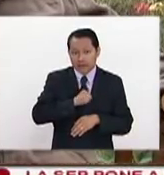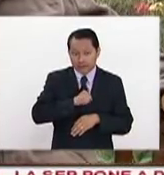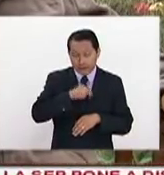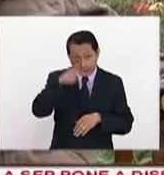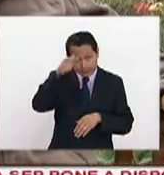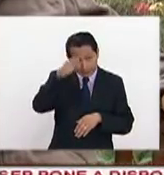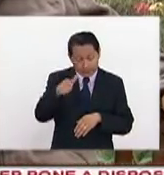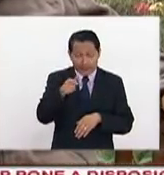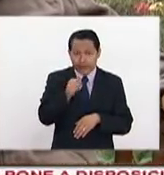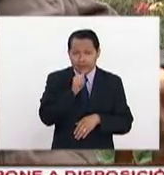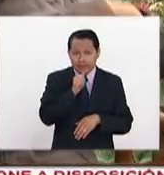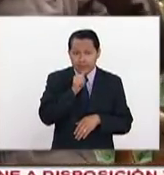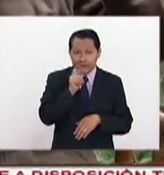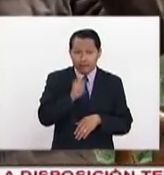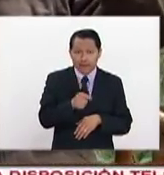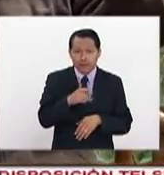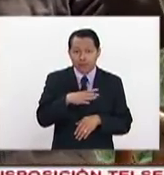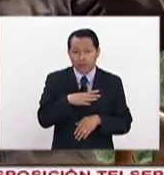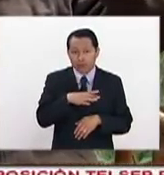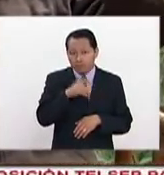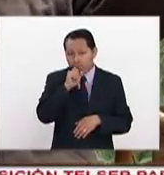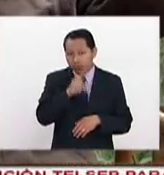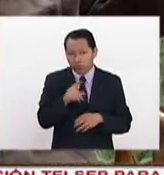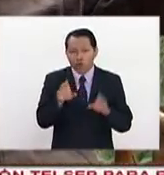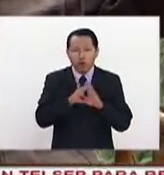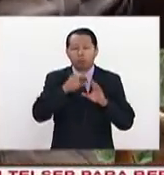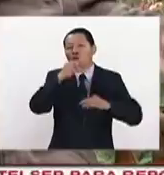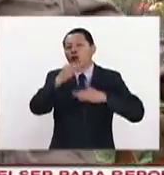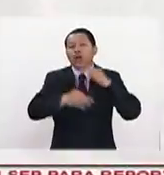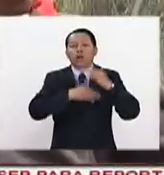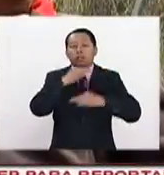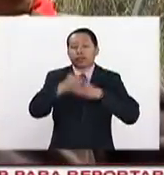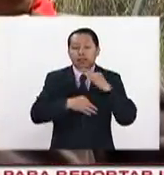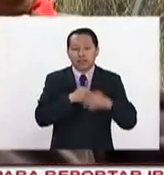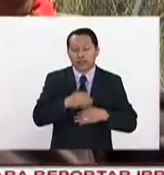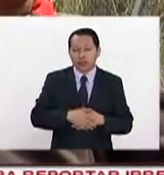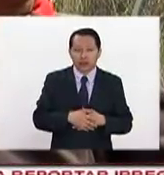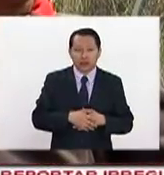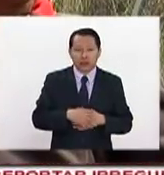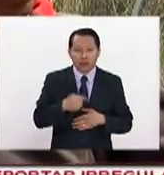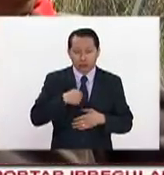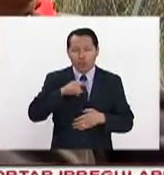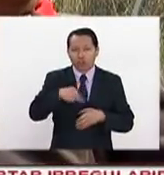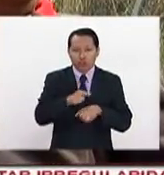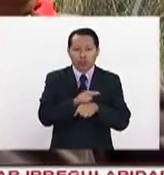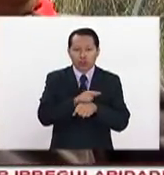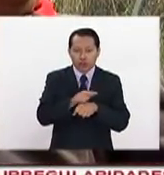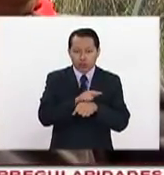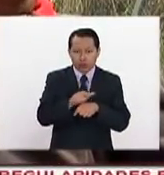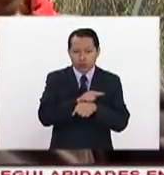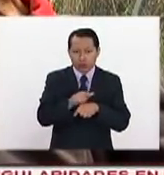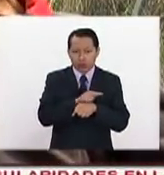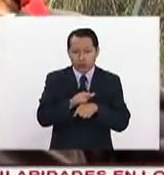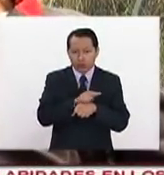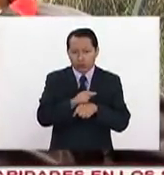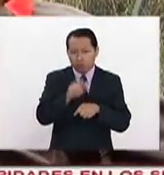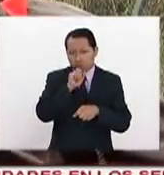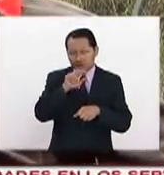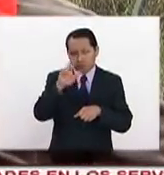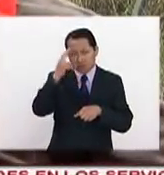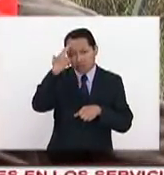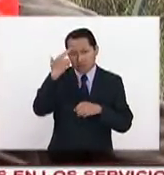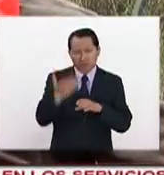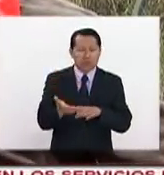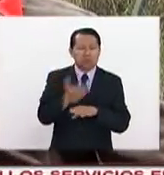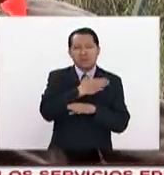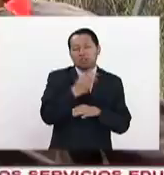el planeta. Como información, ¿no? Como noticia. Yo soy homosexual desde que me acuerdo, ¿no? Desde